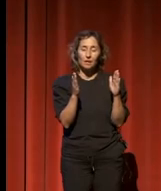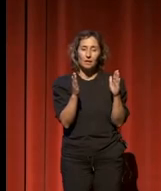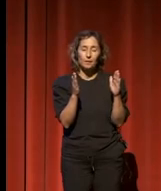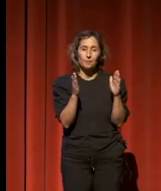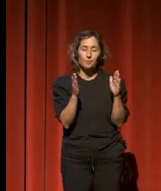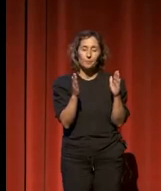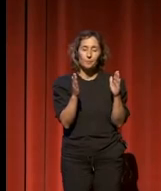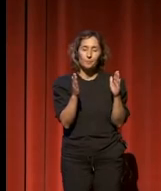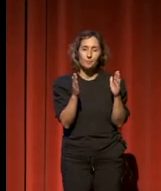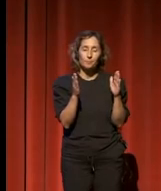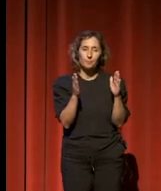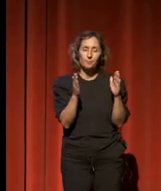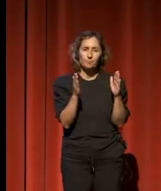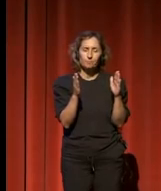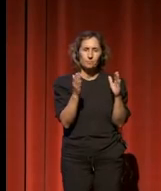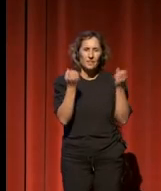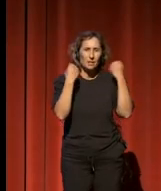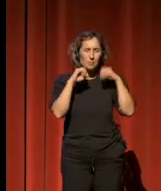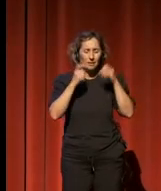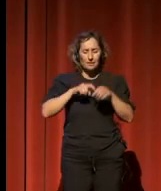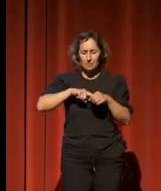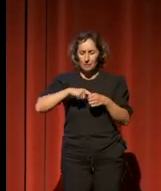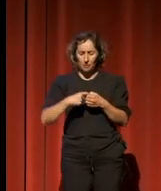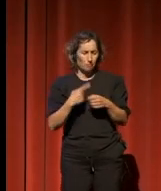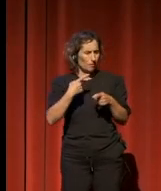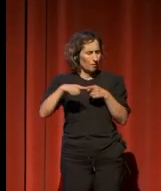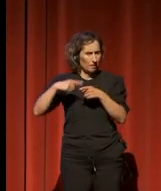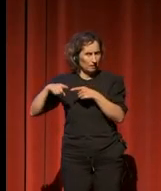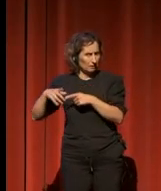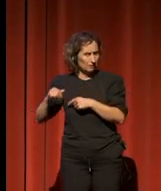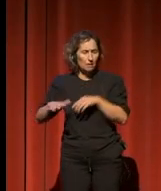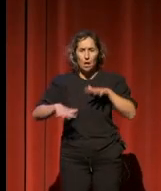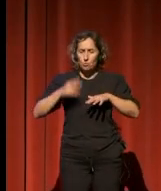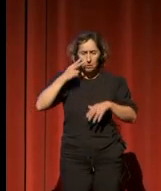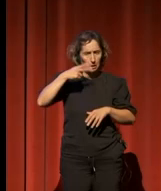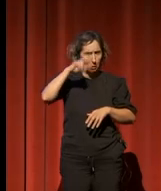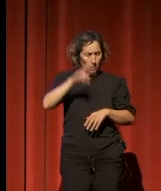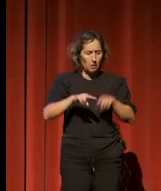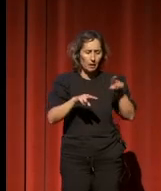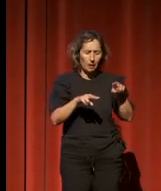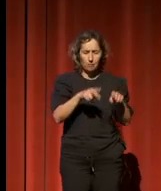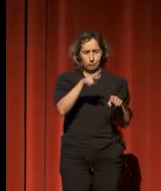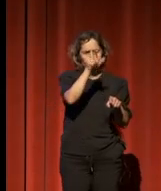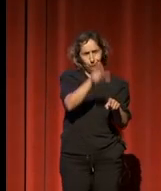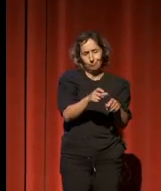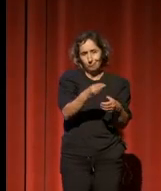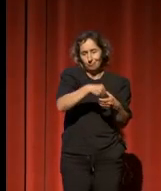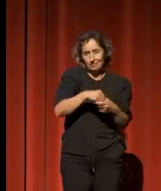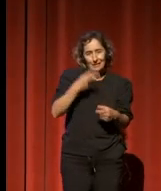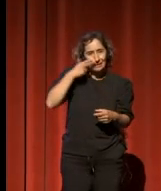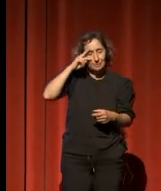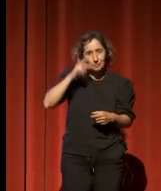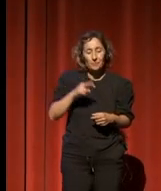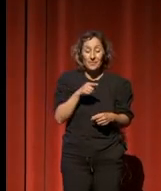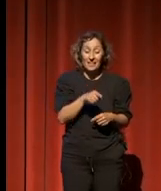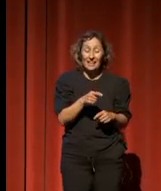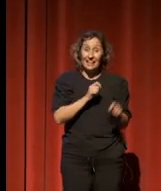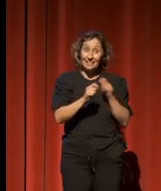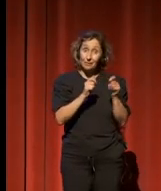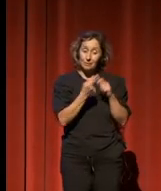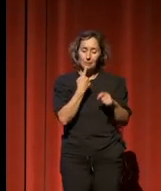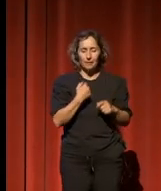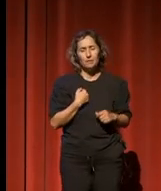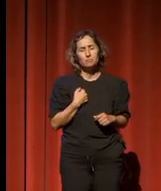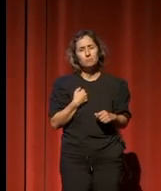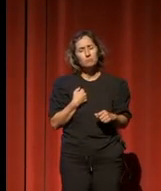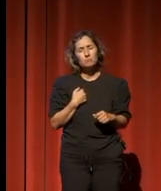eh que tiene diferentes prácticas de participación y muchas de ellas reconocidas y Ah señalaba en la entrevista como